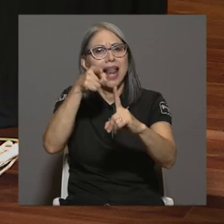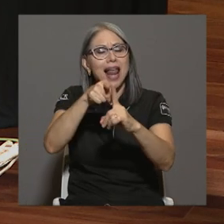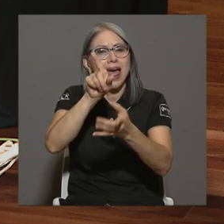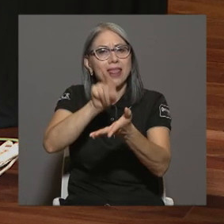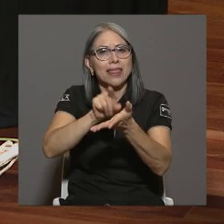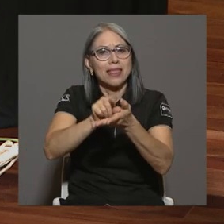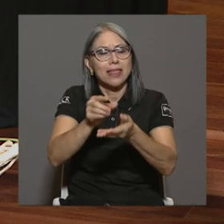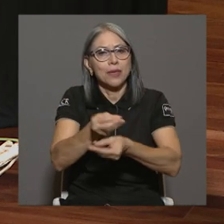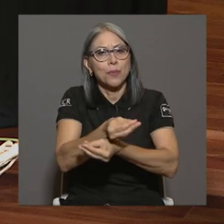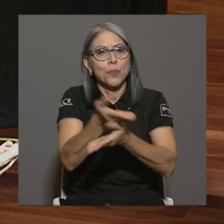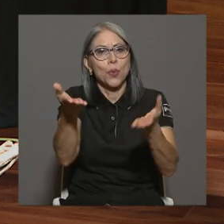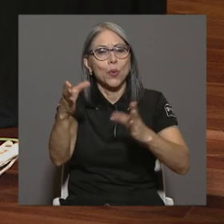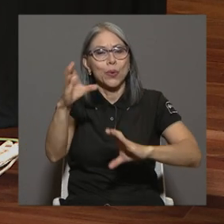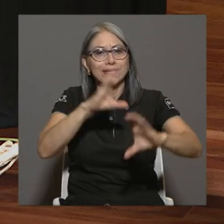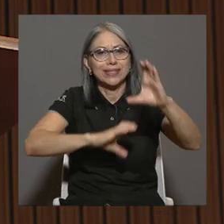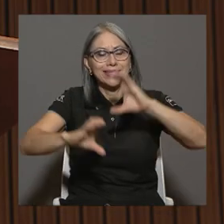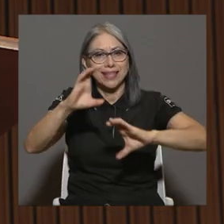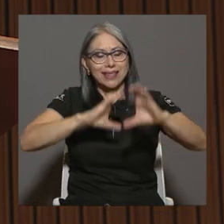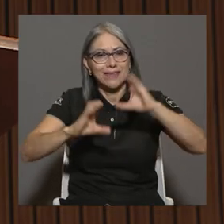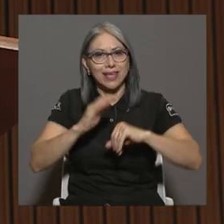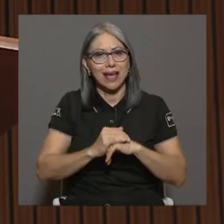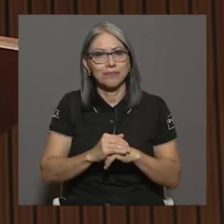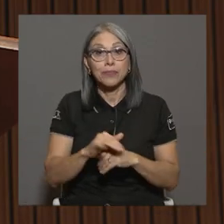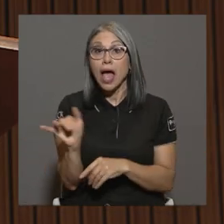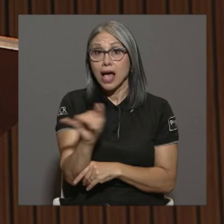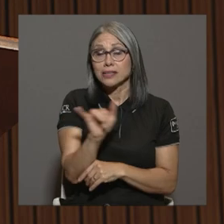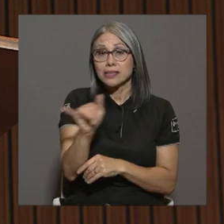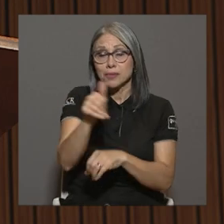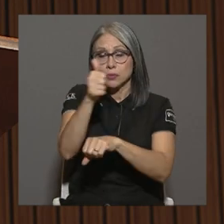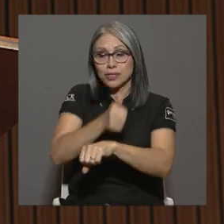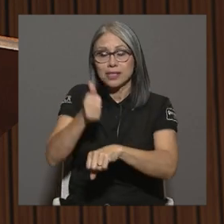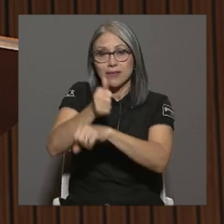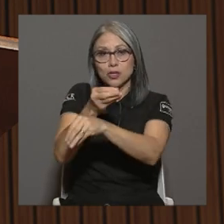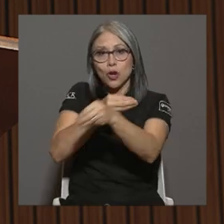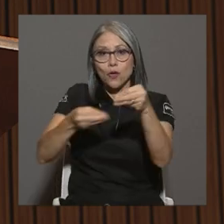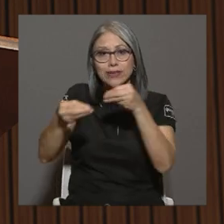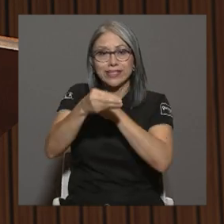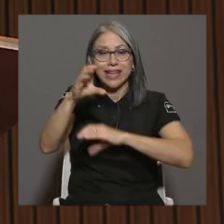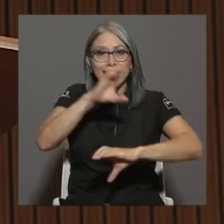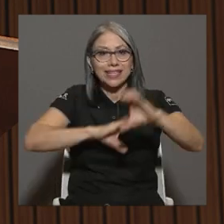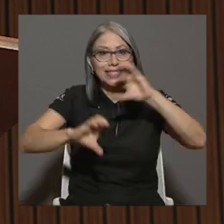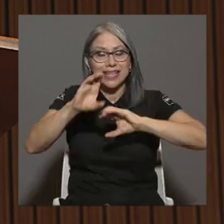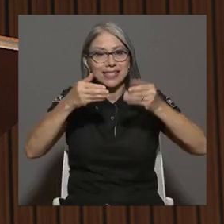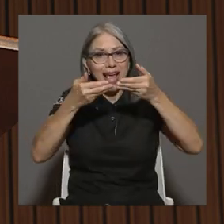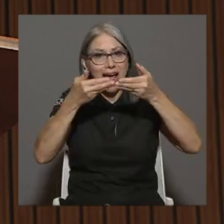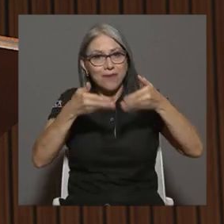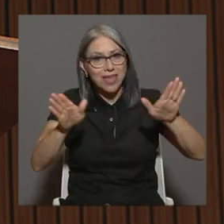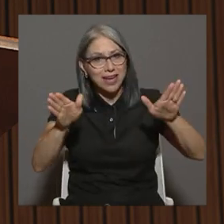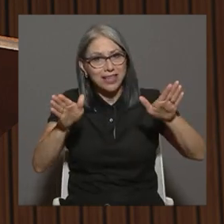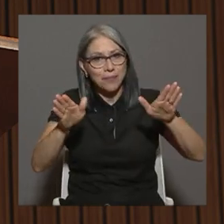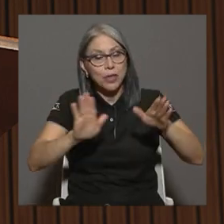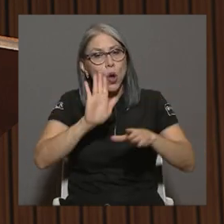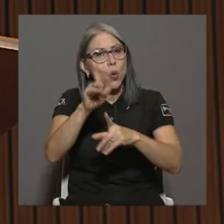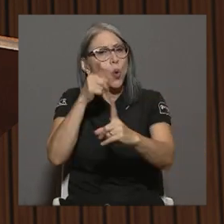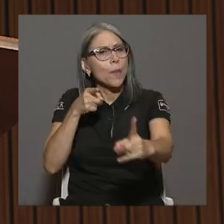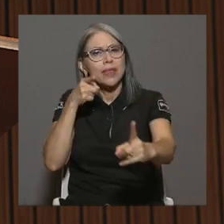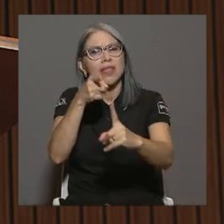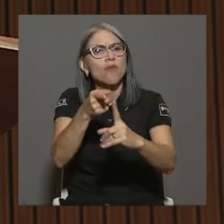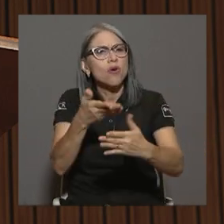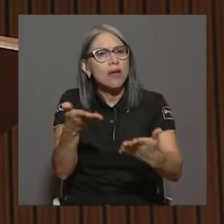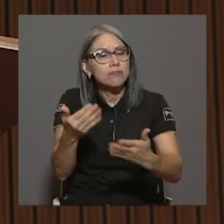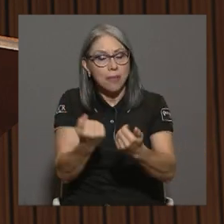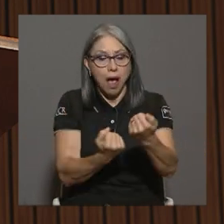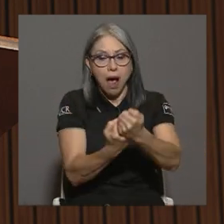divulgación científica. Asimismo, se estableció la Oficina de Ciencia Abierta, cuyo objetivo es apoyar